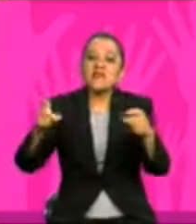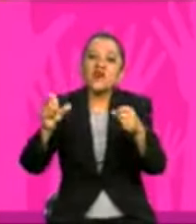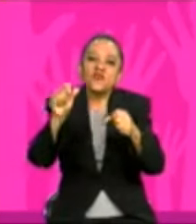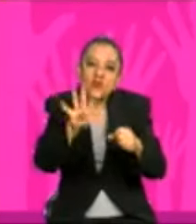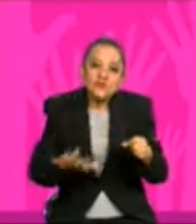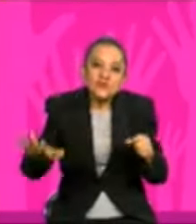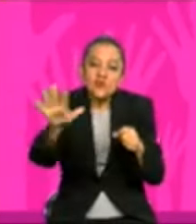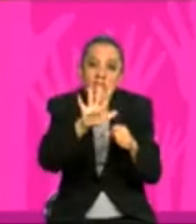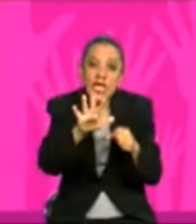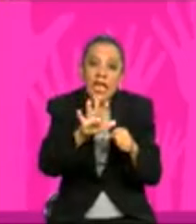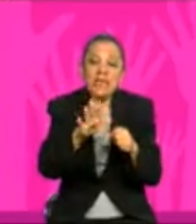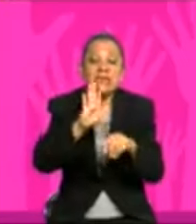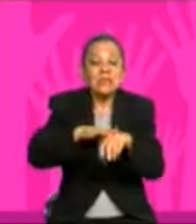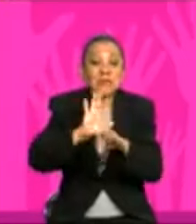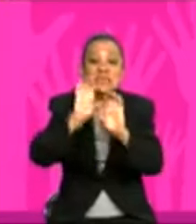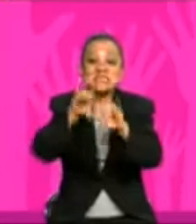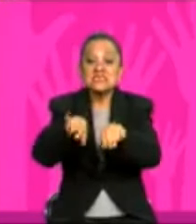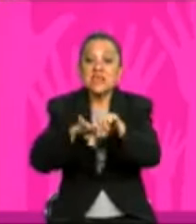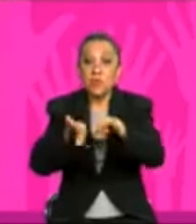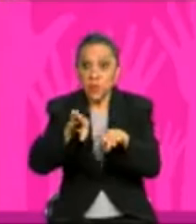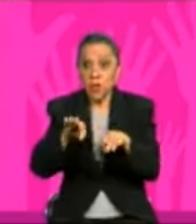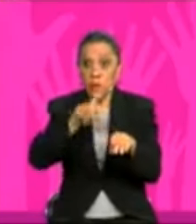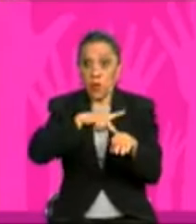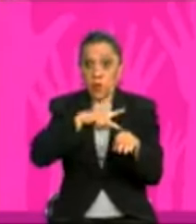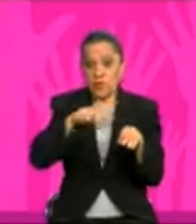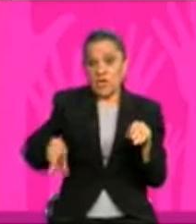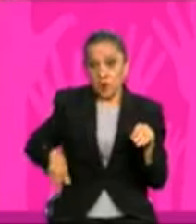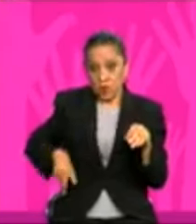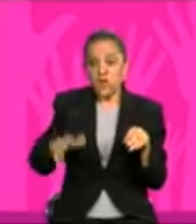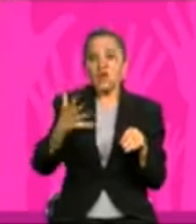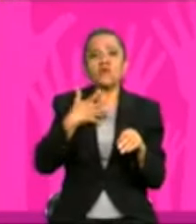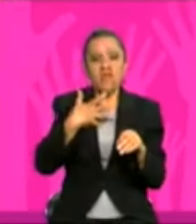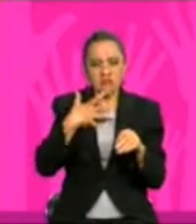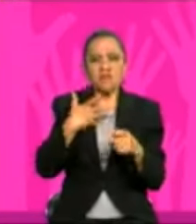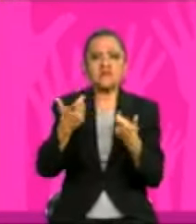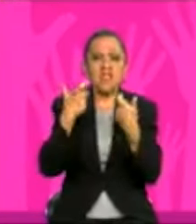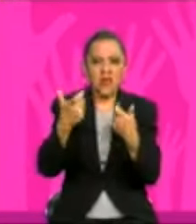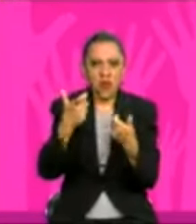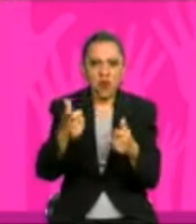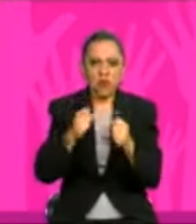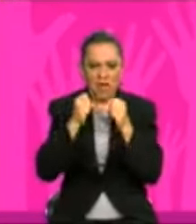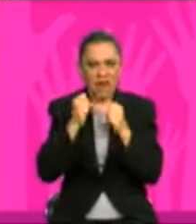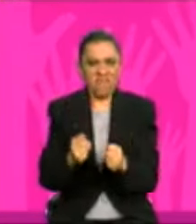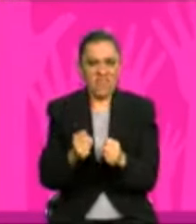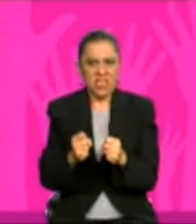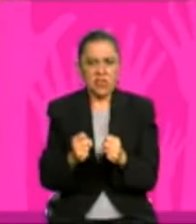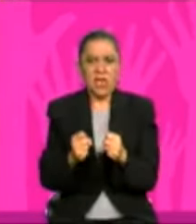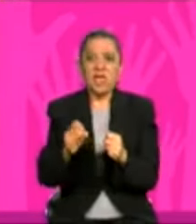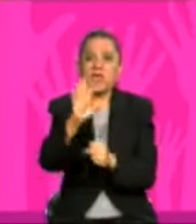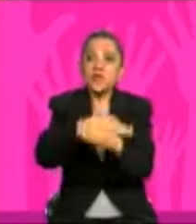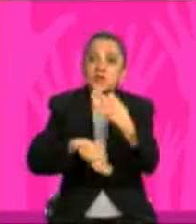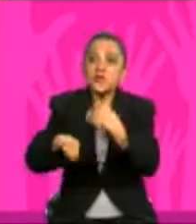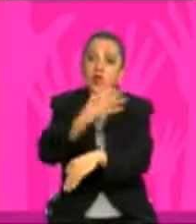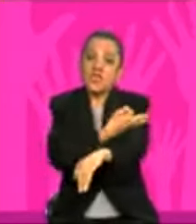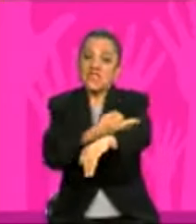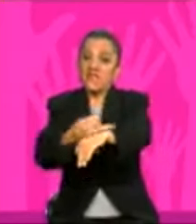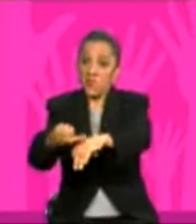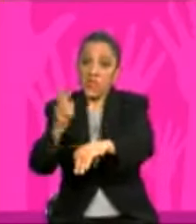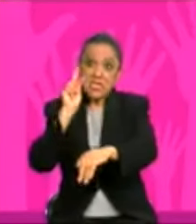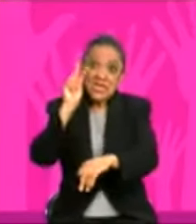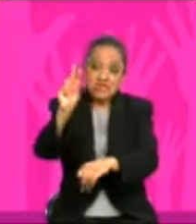gobierno vamos a tener una economía firme donde todas las familias se vean beneficiadas. Por eso, amigas y amigos, este